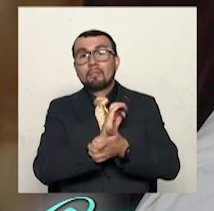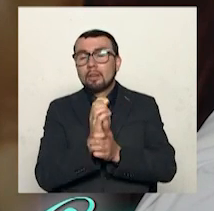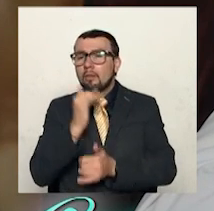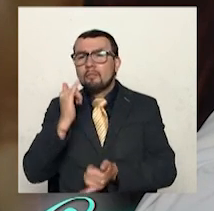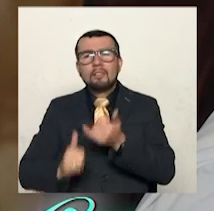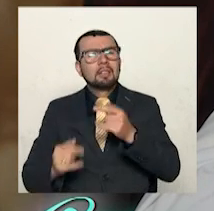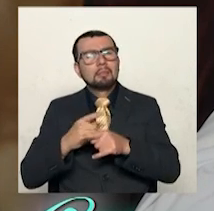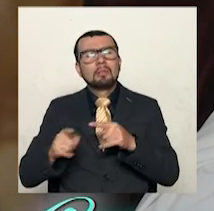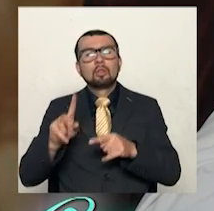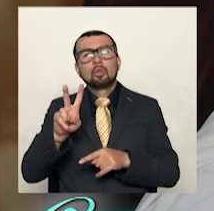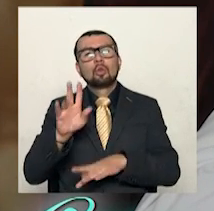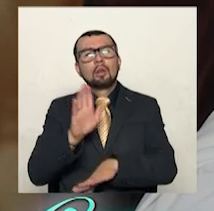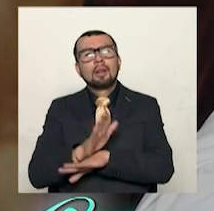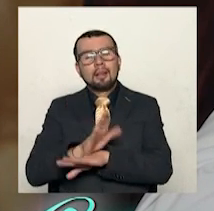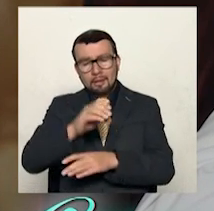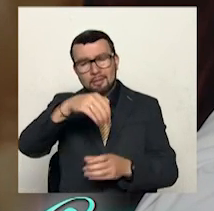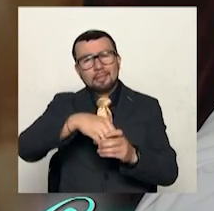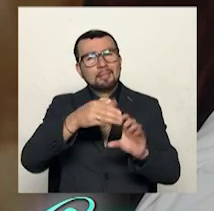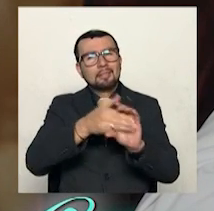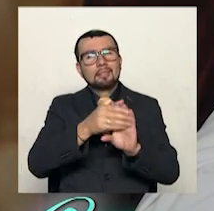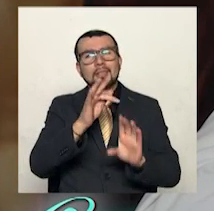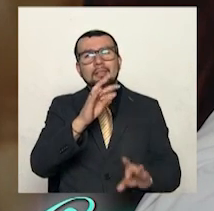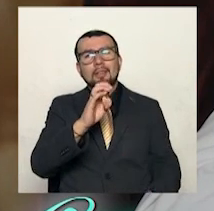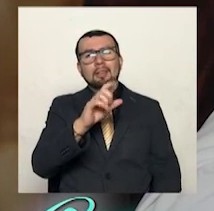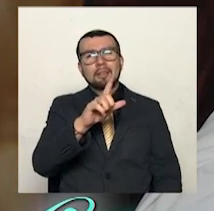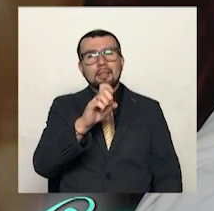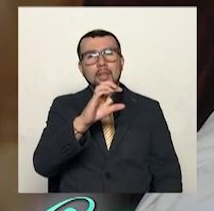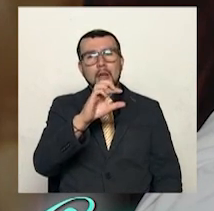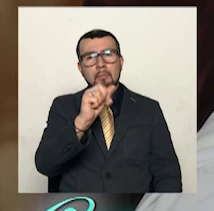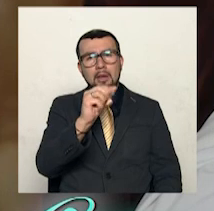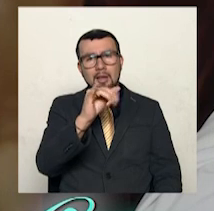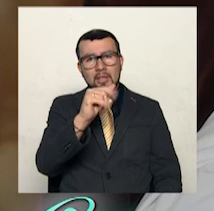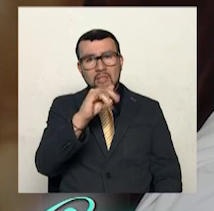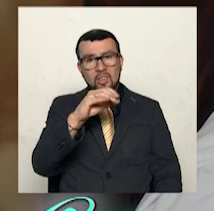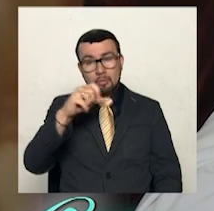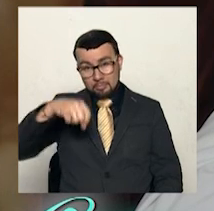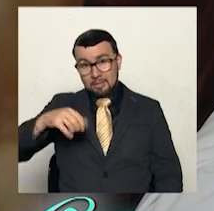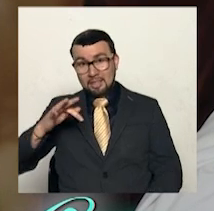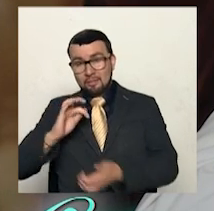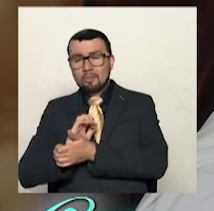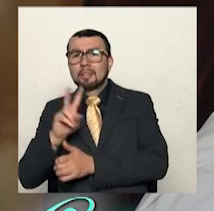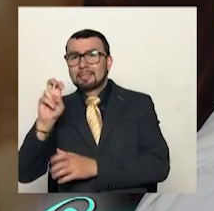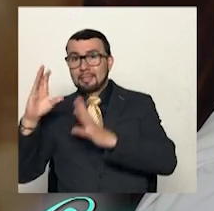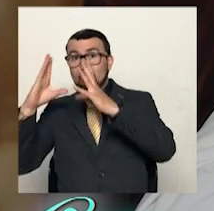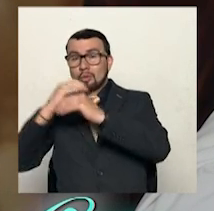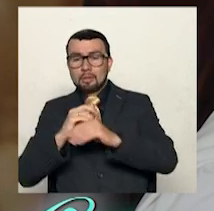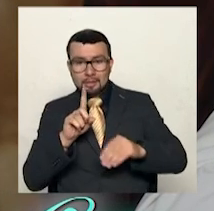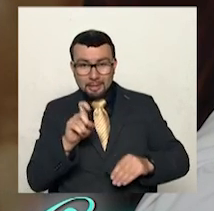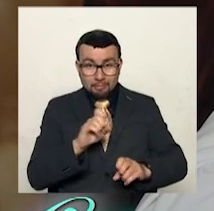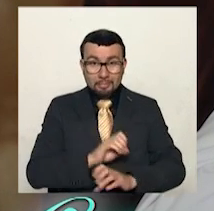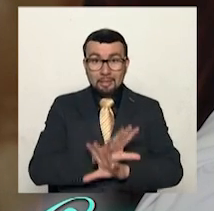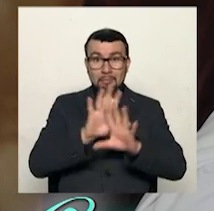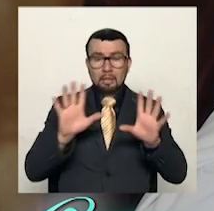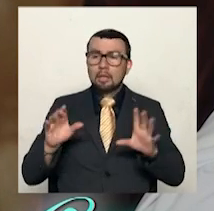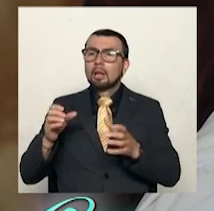2 de la tarde en Telepacífico, en Telecafé a las 7 de la noche y 6 de la mañana, en